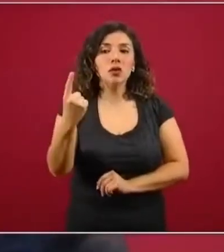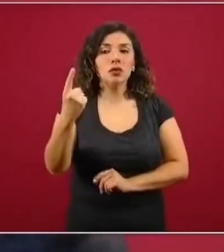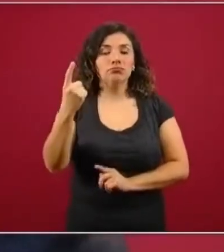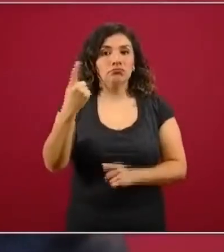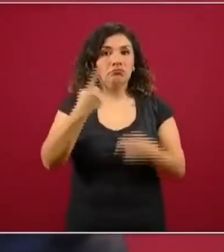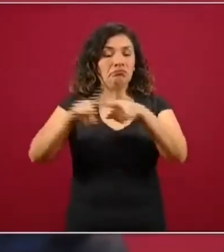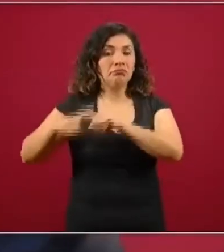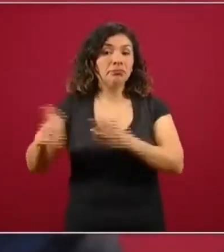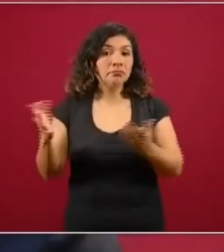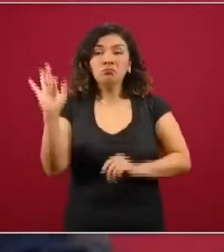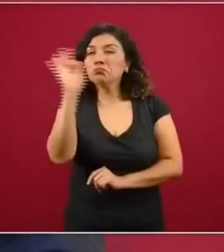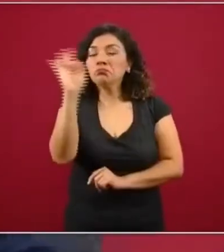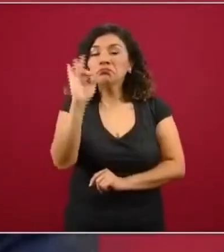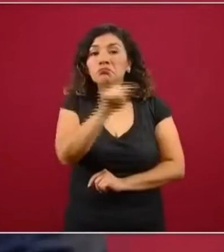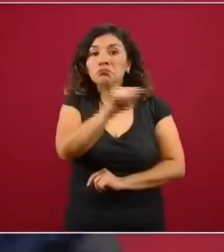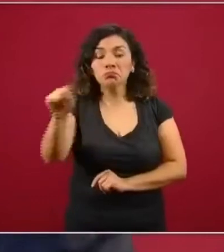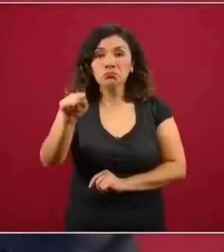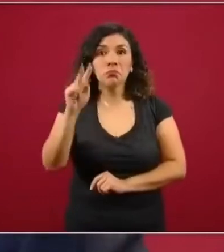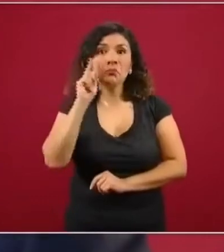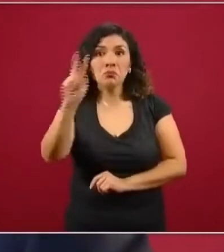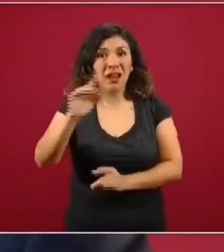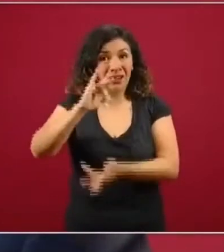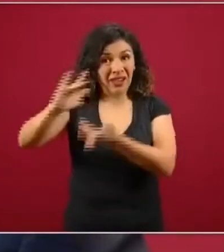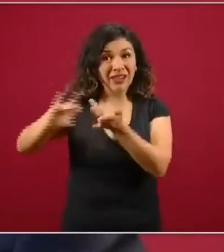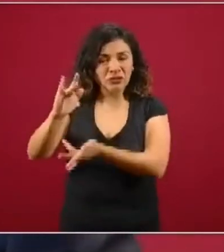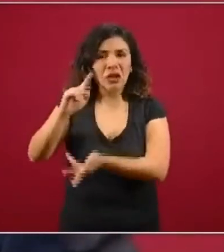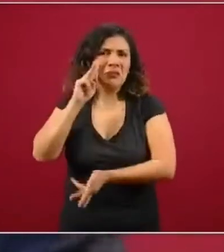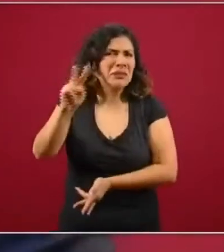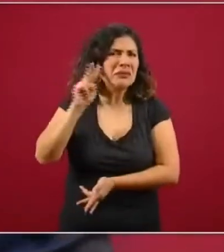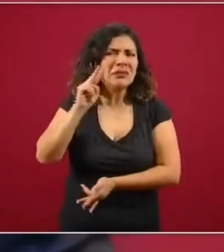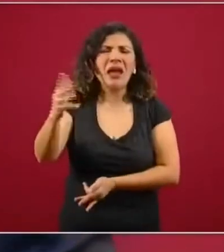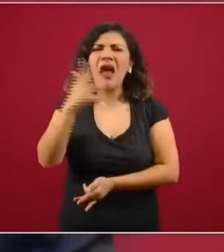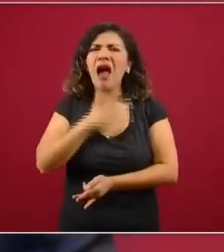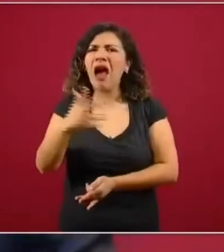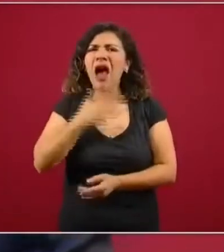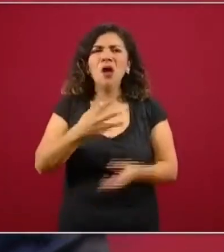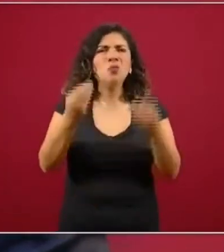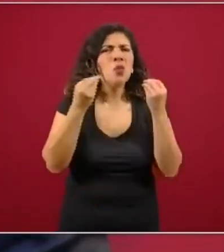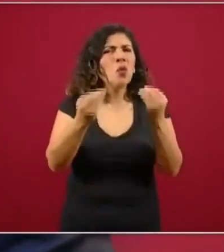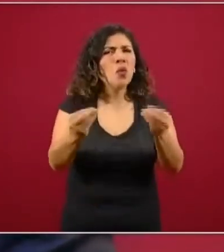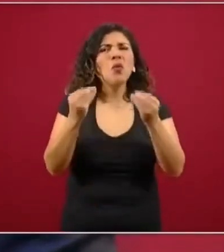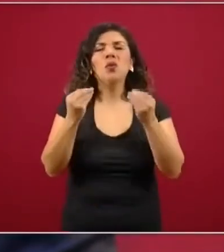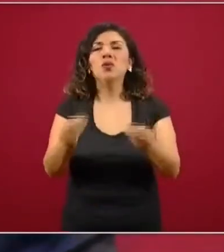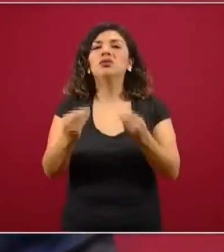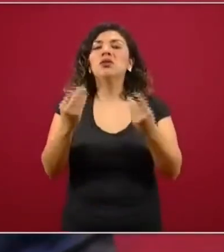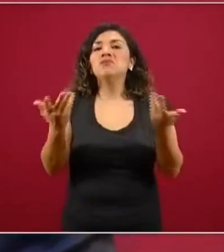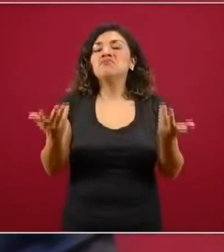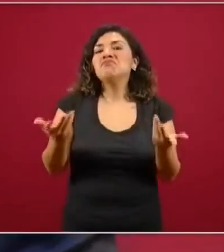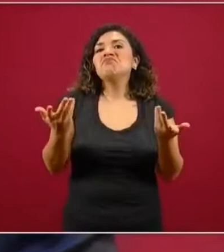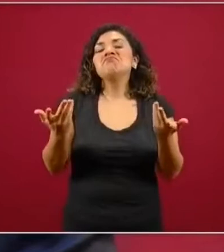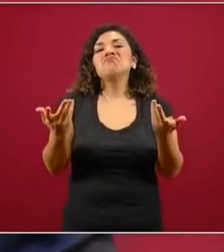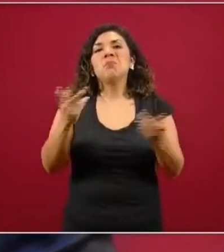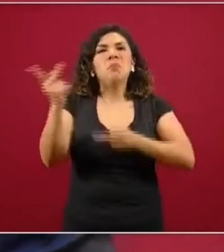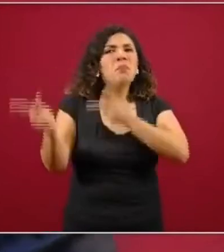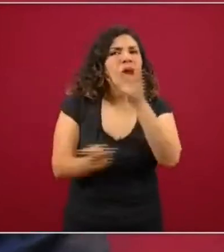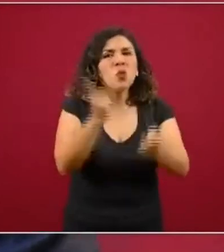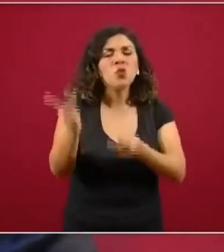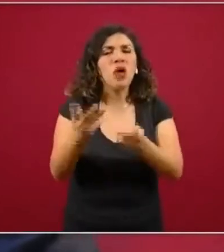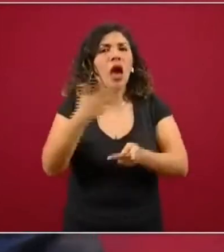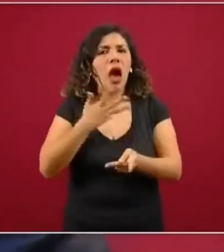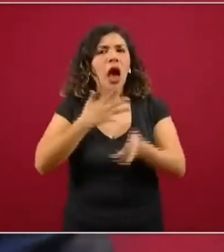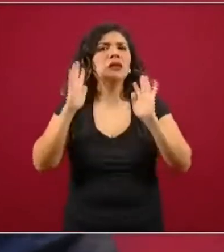16,351. Si ustedes consultan las redes sociales, verán cómo muchísimas preguntas